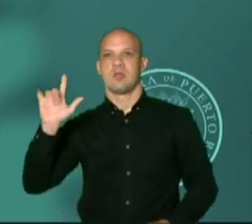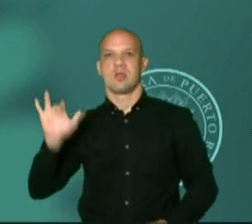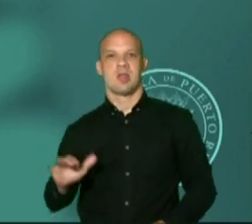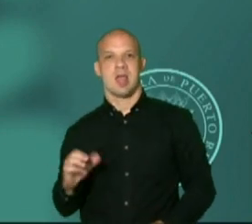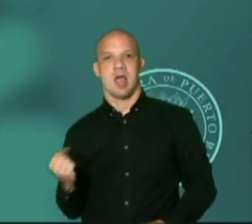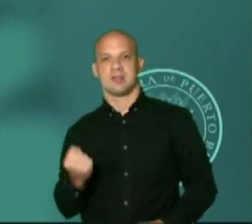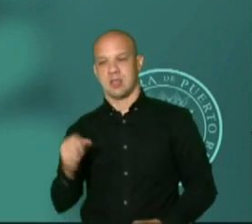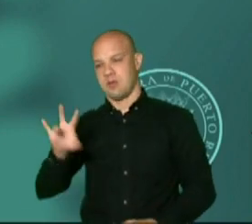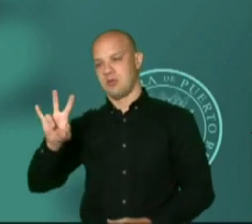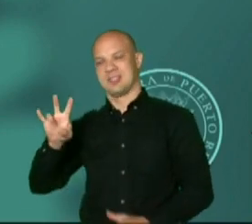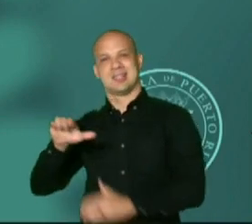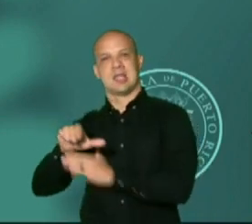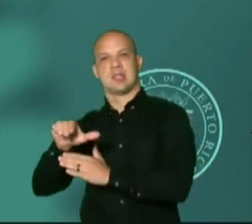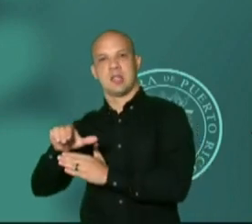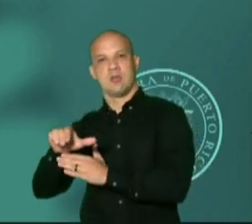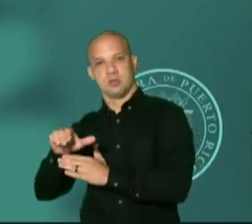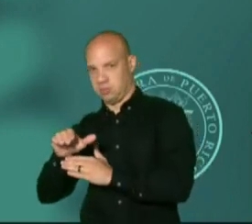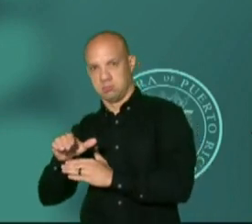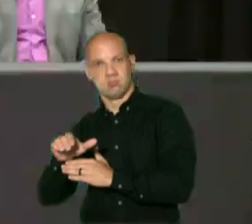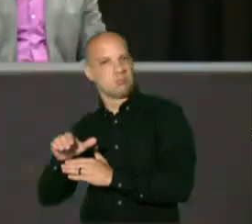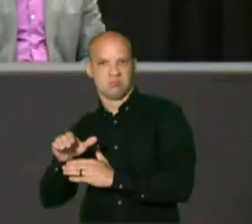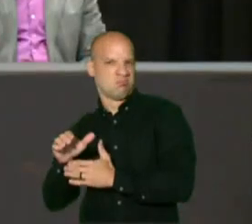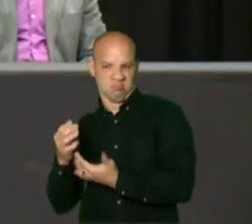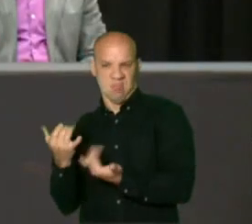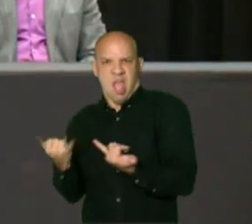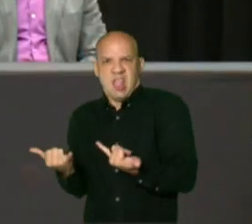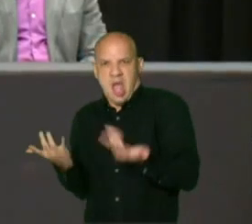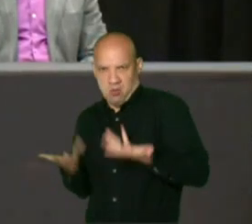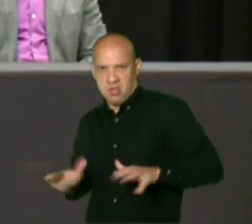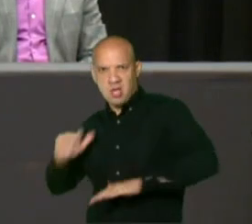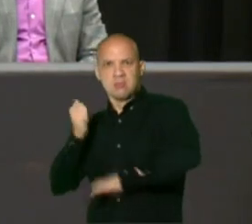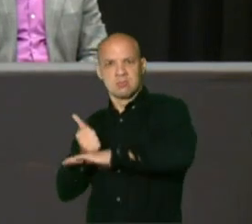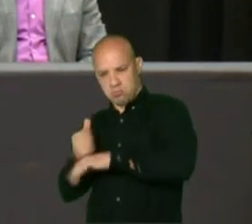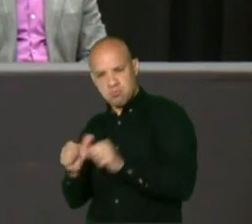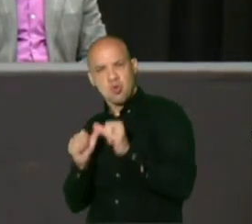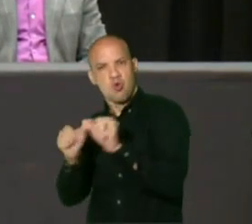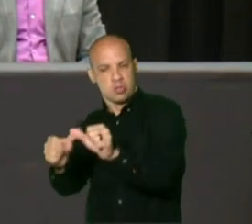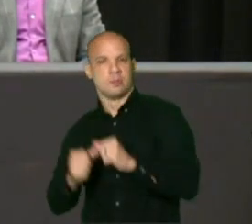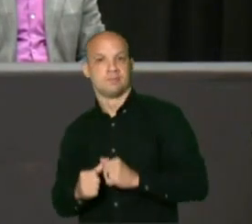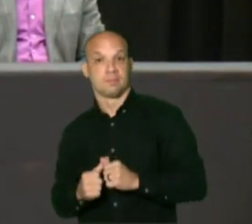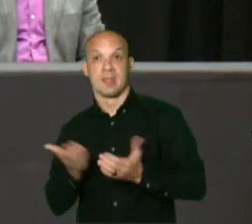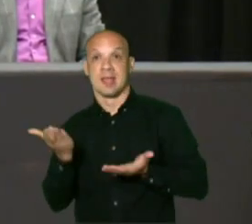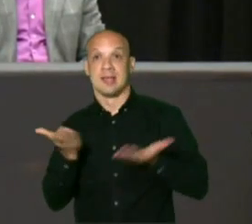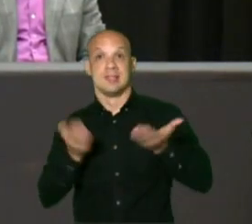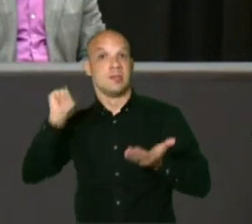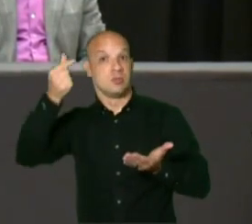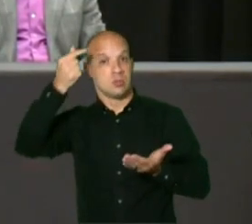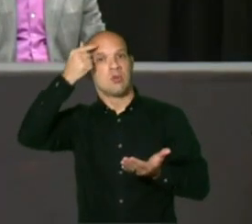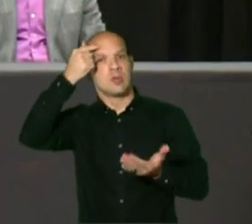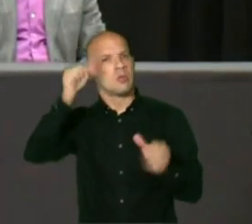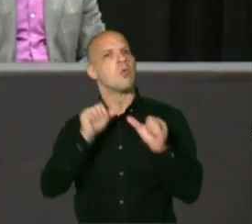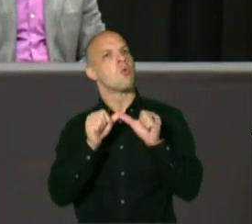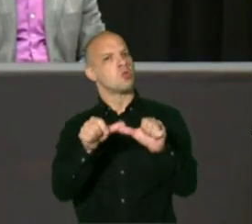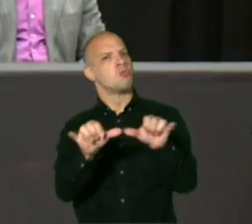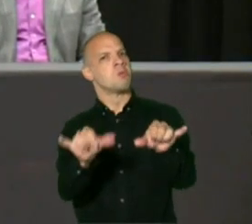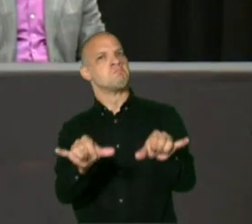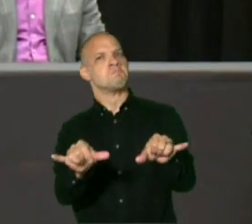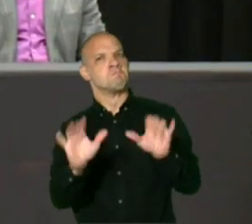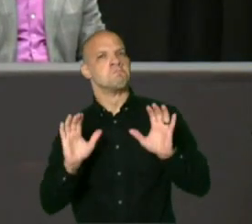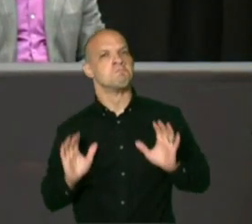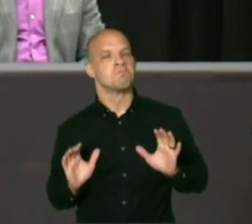sábado a partir de las 7 de la noche como se encuentra actualmente. Los servicios gubernamentales continuarán como hasta el